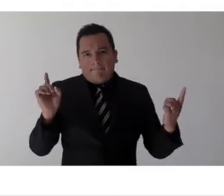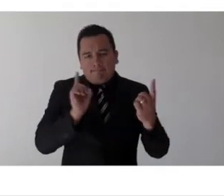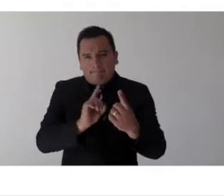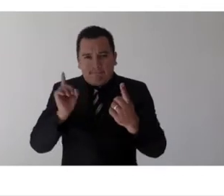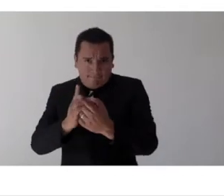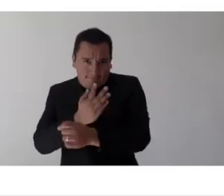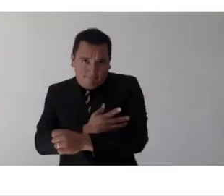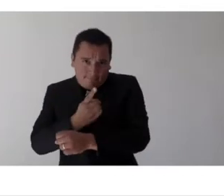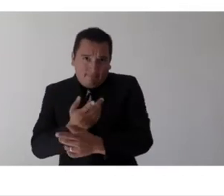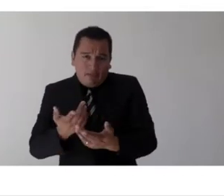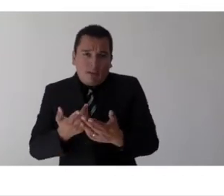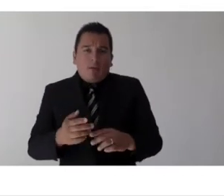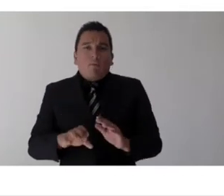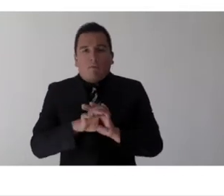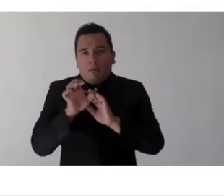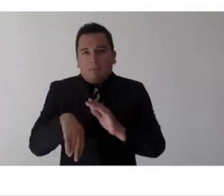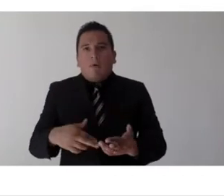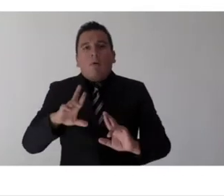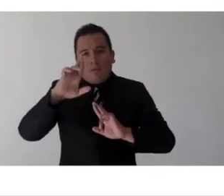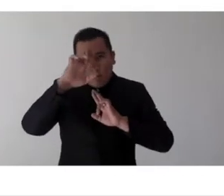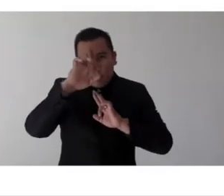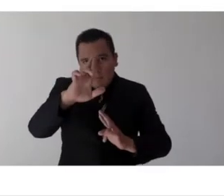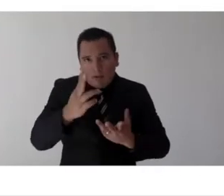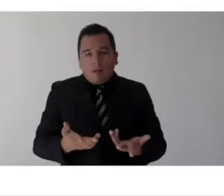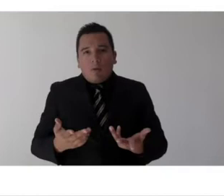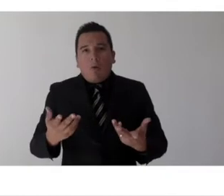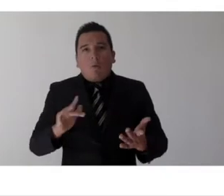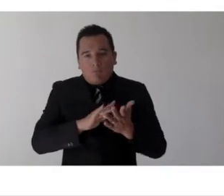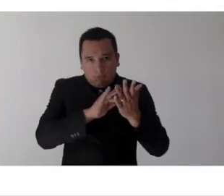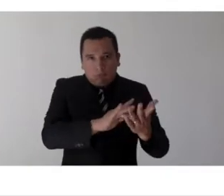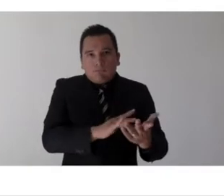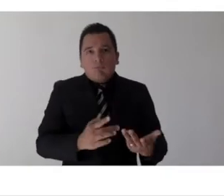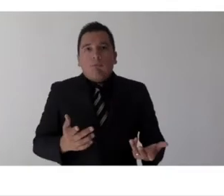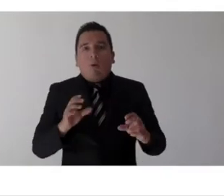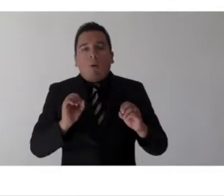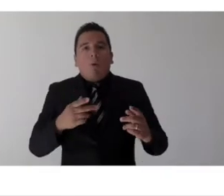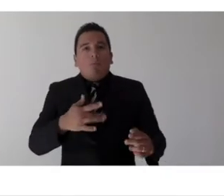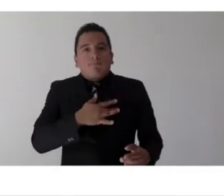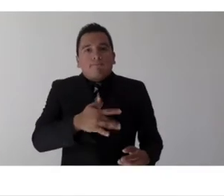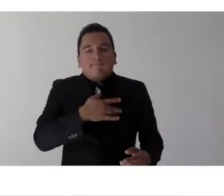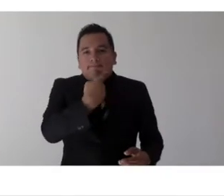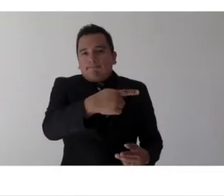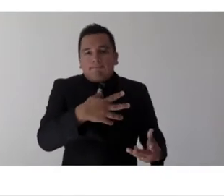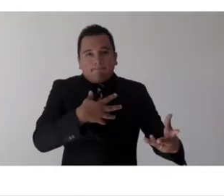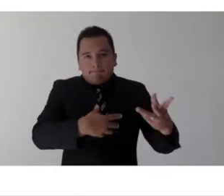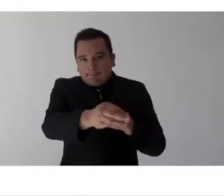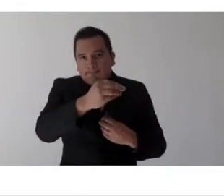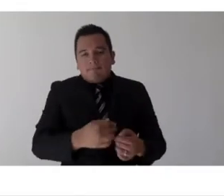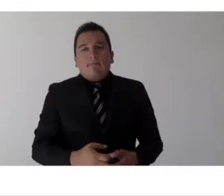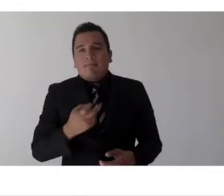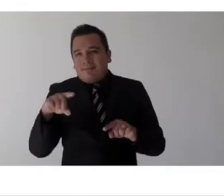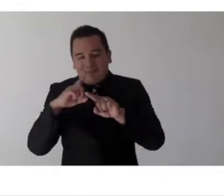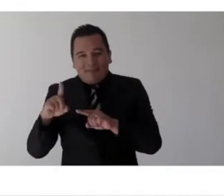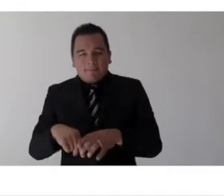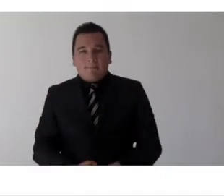el respeto, la solidaridad, la empatía, que vamos trabajando un poco a lo largo del curso. Ahora, lo explico más allá